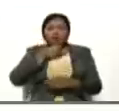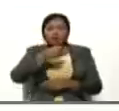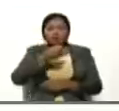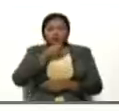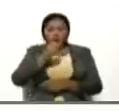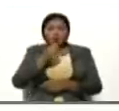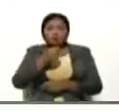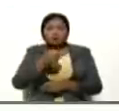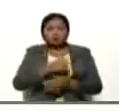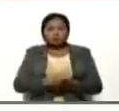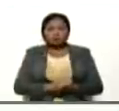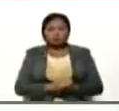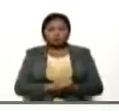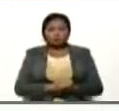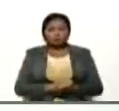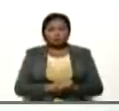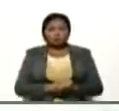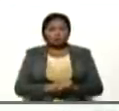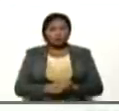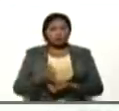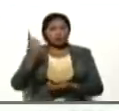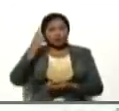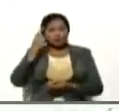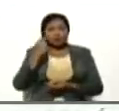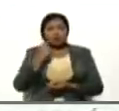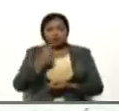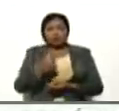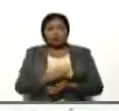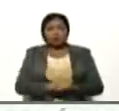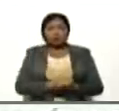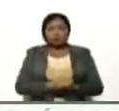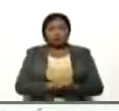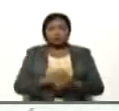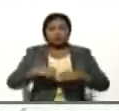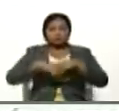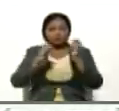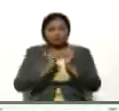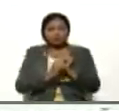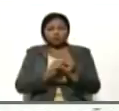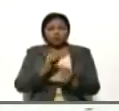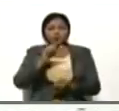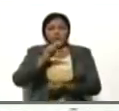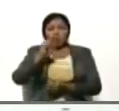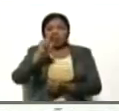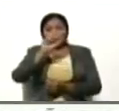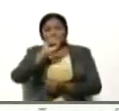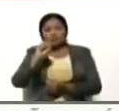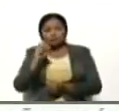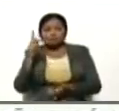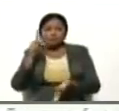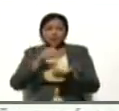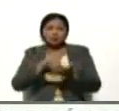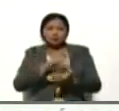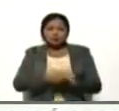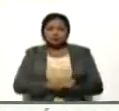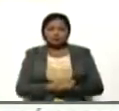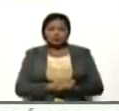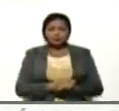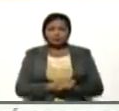prensa nosotros dijimos ese día que para el estado de Anzoátegui nuestro candidato es Luis Marcano, aquí presente.